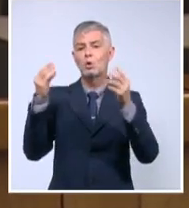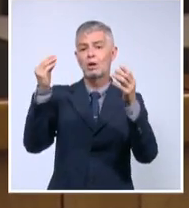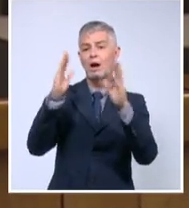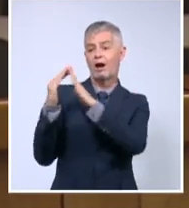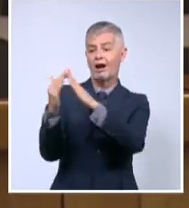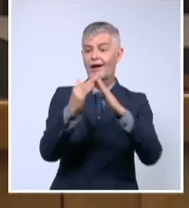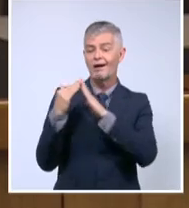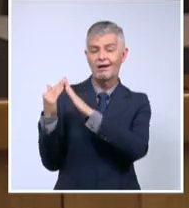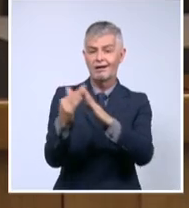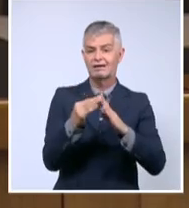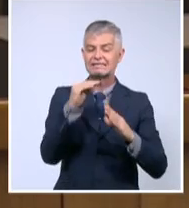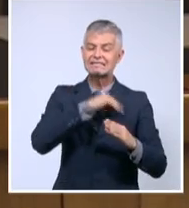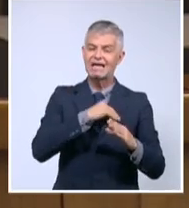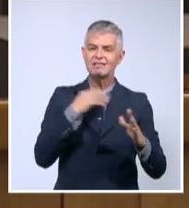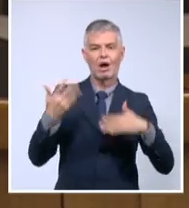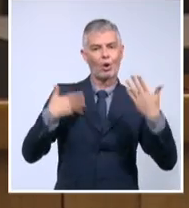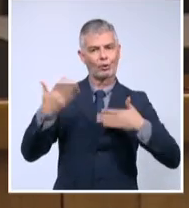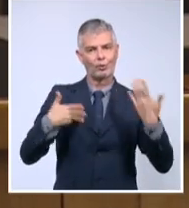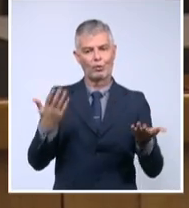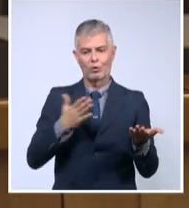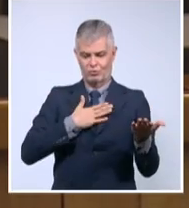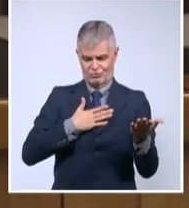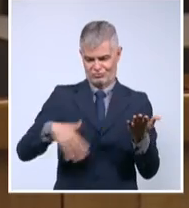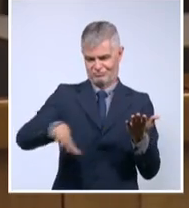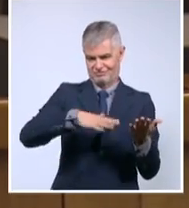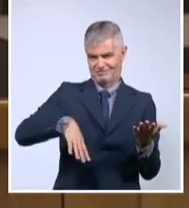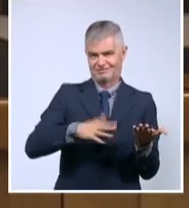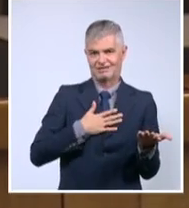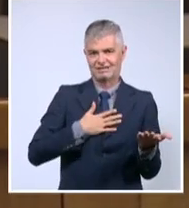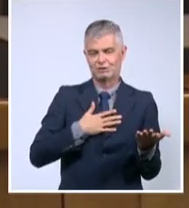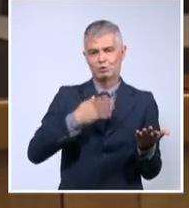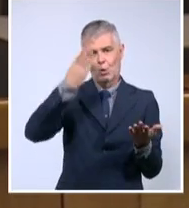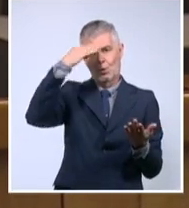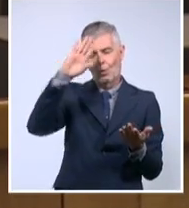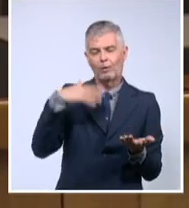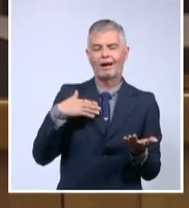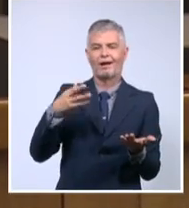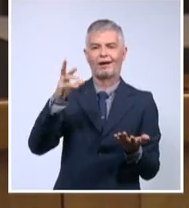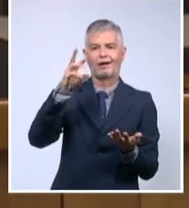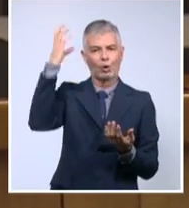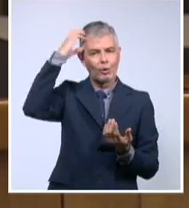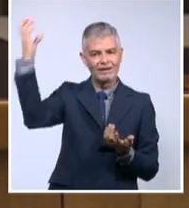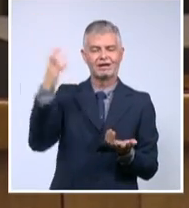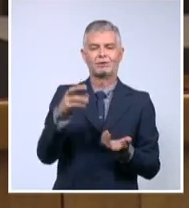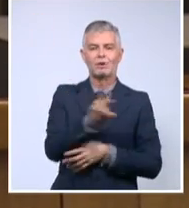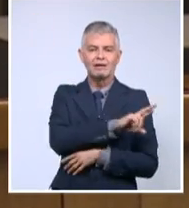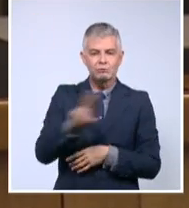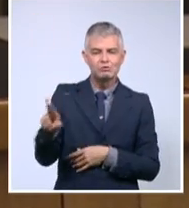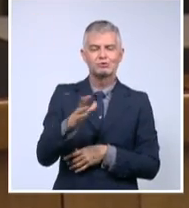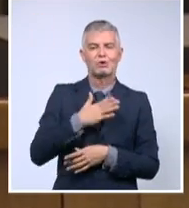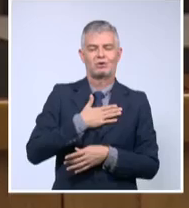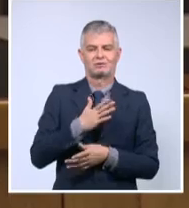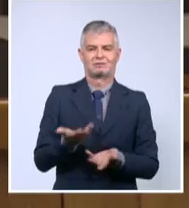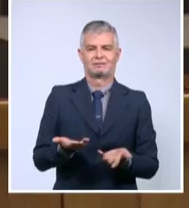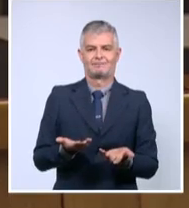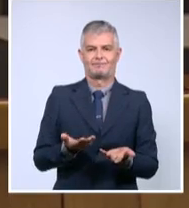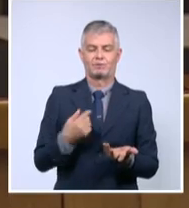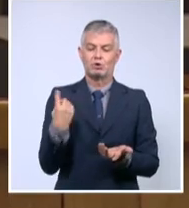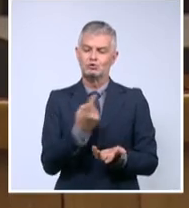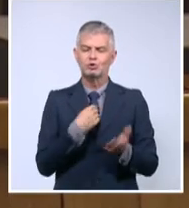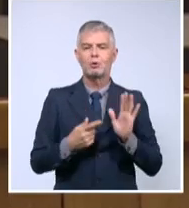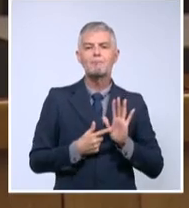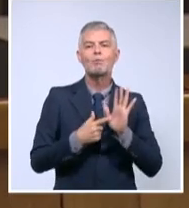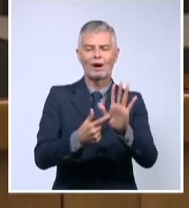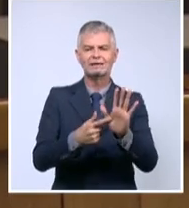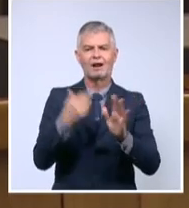ese pedazo de patria, de su país, su gobierno y su revolución. Hemos mostrado capacidad para